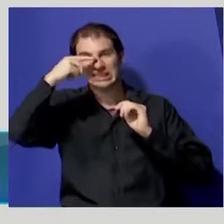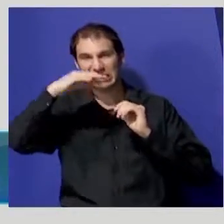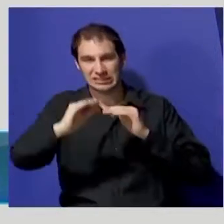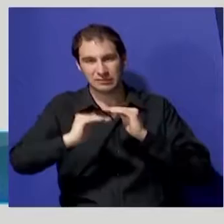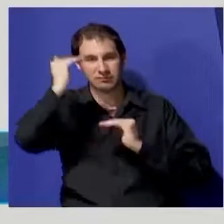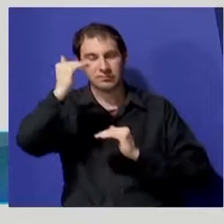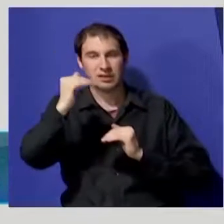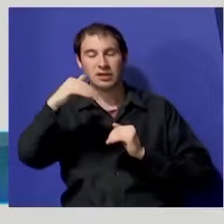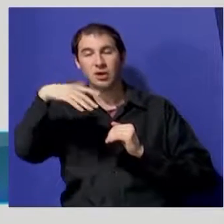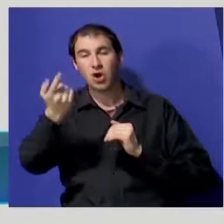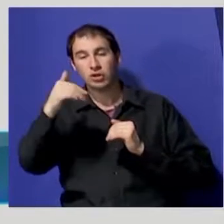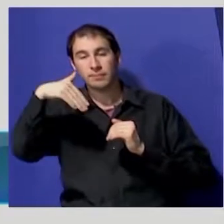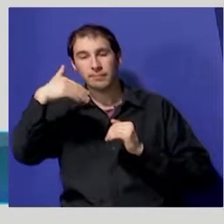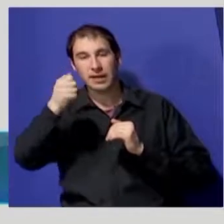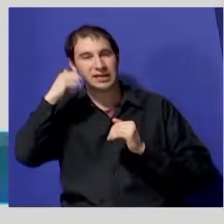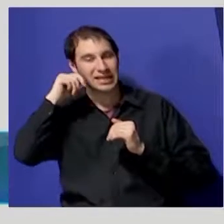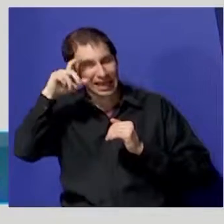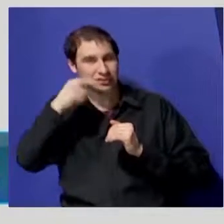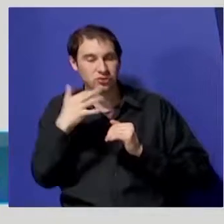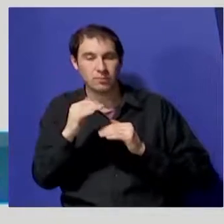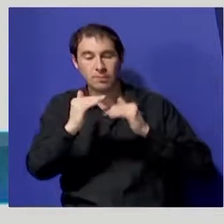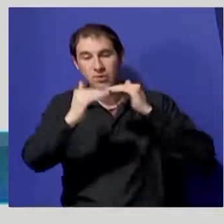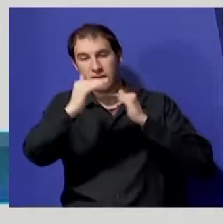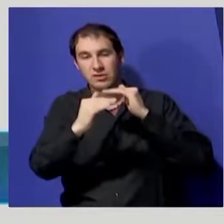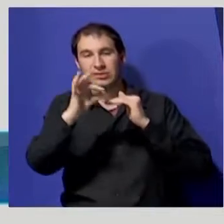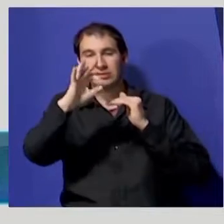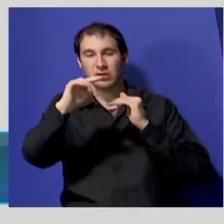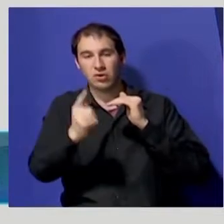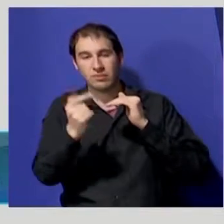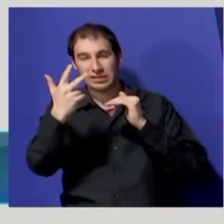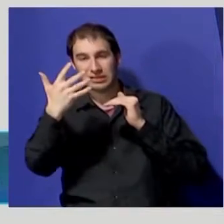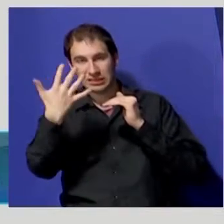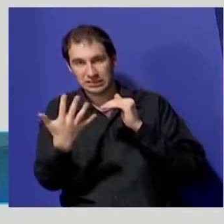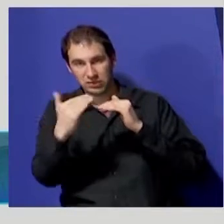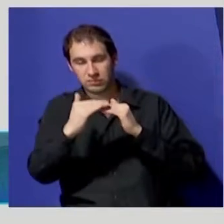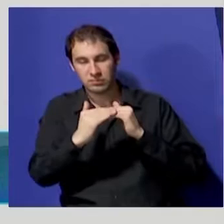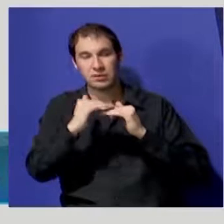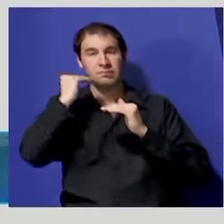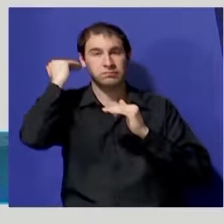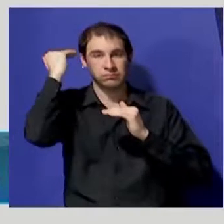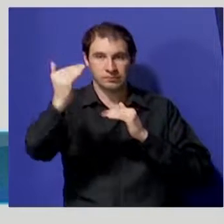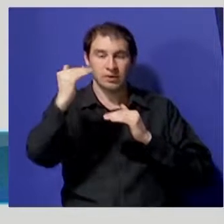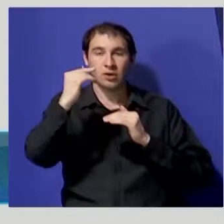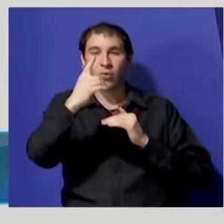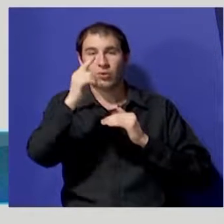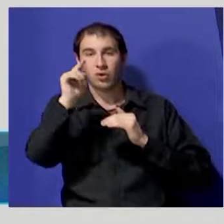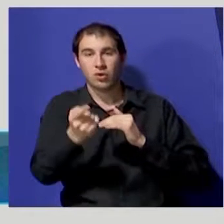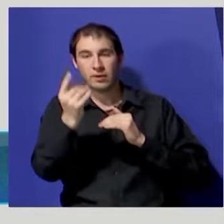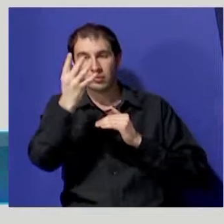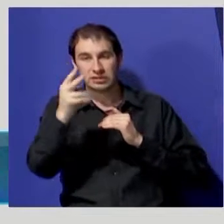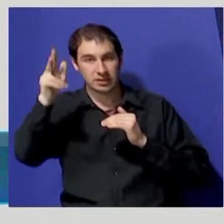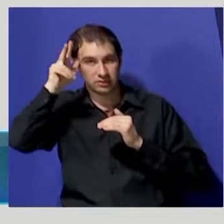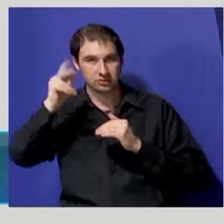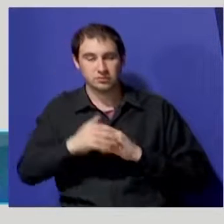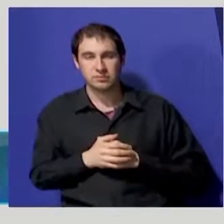y en manganeso el promedio, que era de 0,35, saltó a